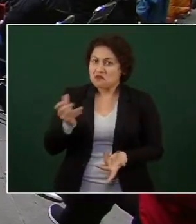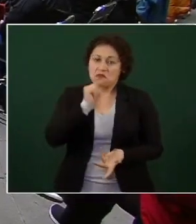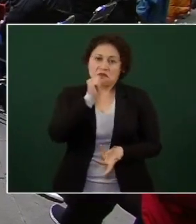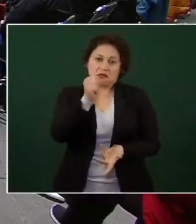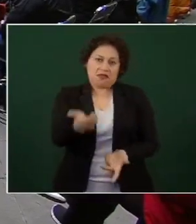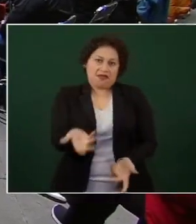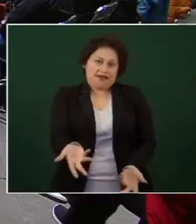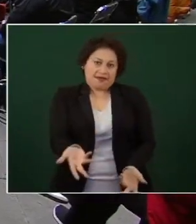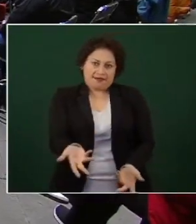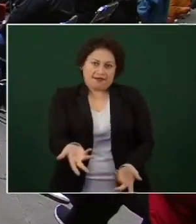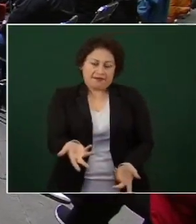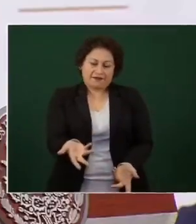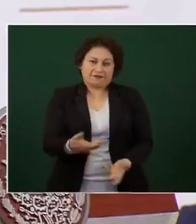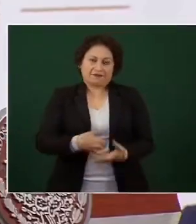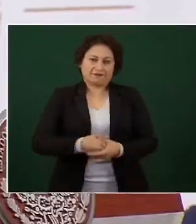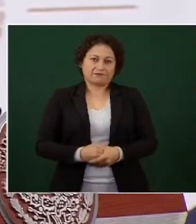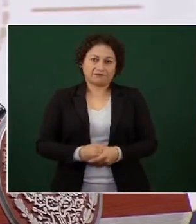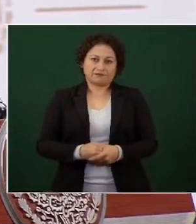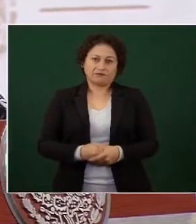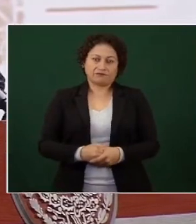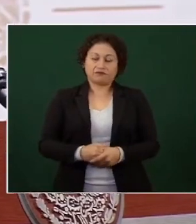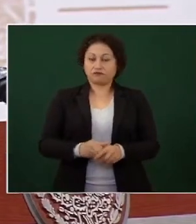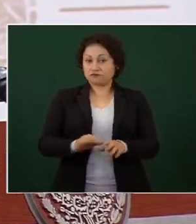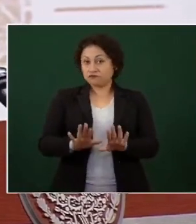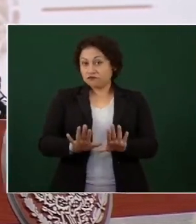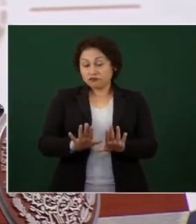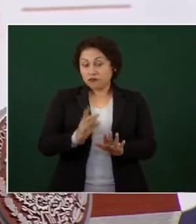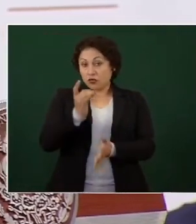La única cosa sería